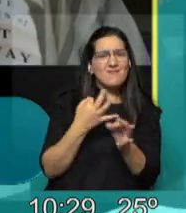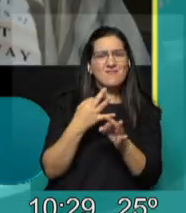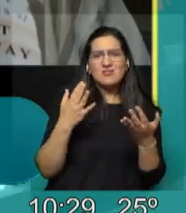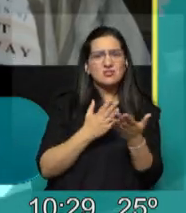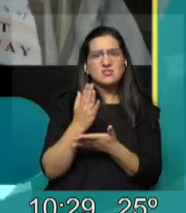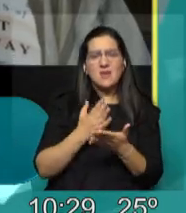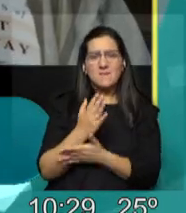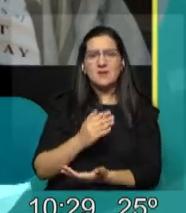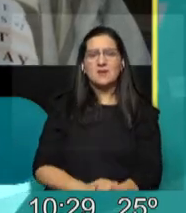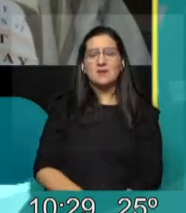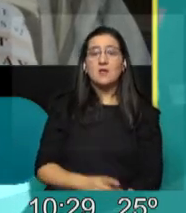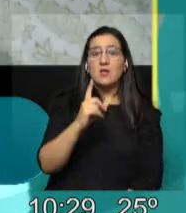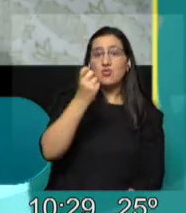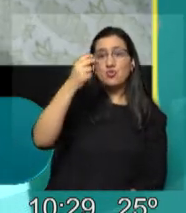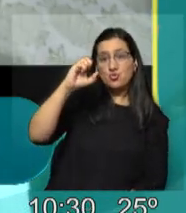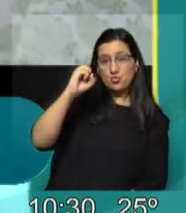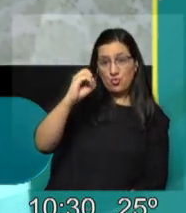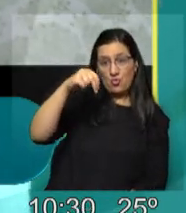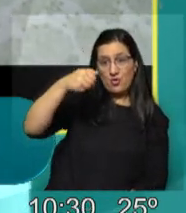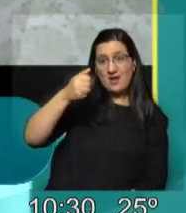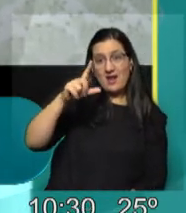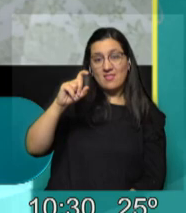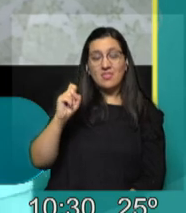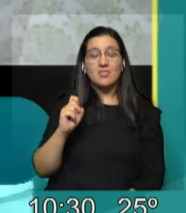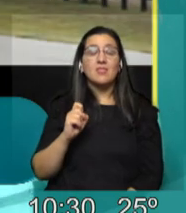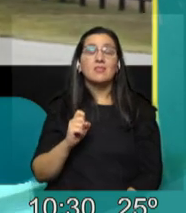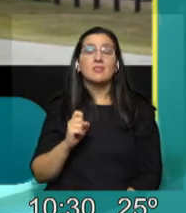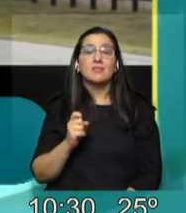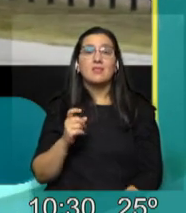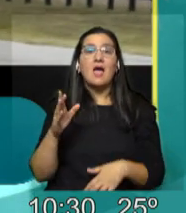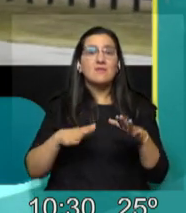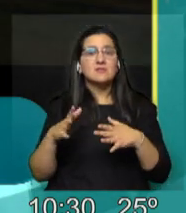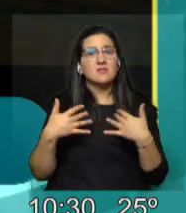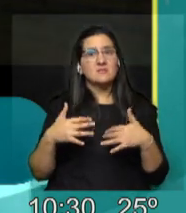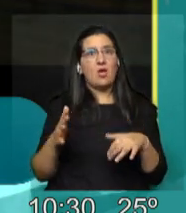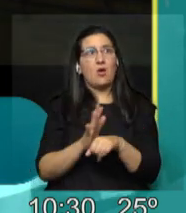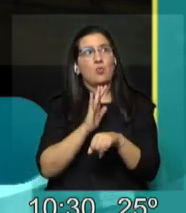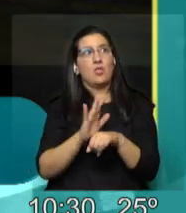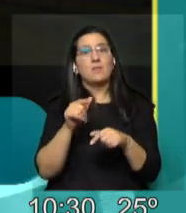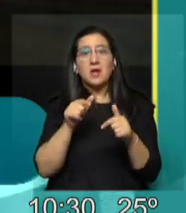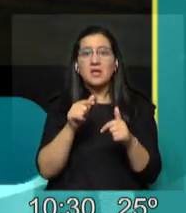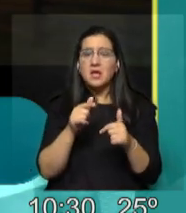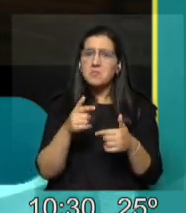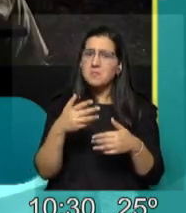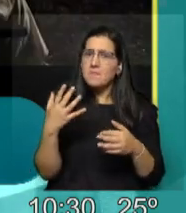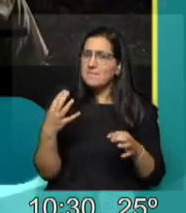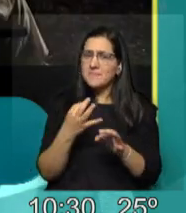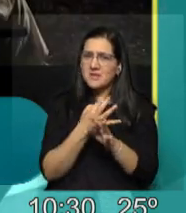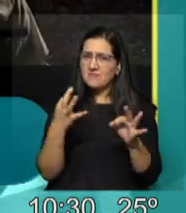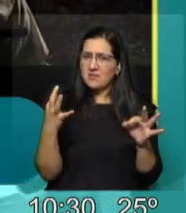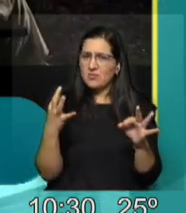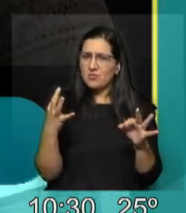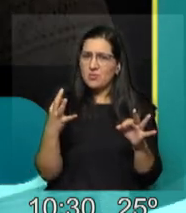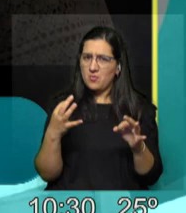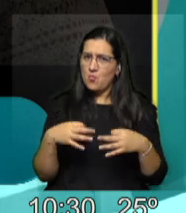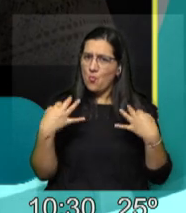Y Donald Sutherland, en este caso, que a veces está un poco sobreactuado, que encontró el contrapeso ideal y le